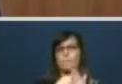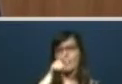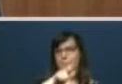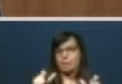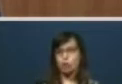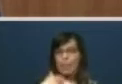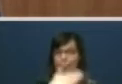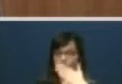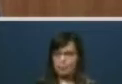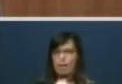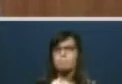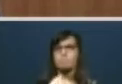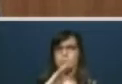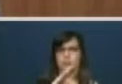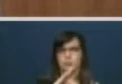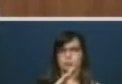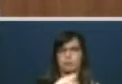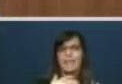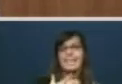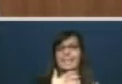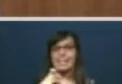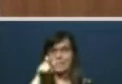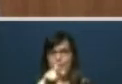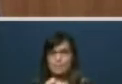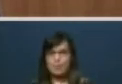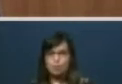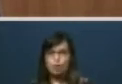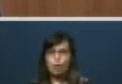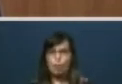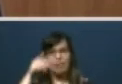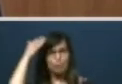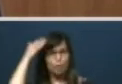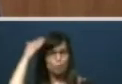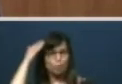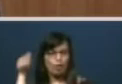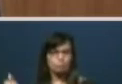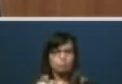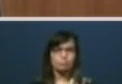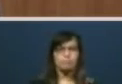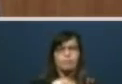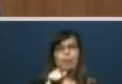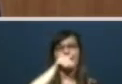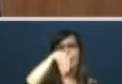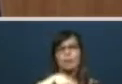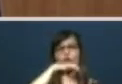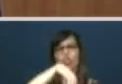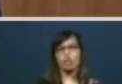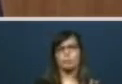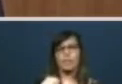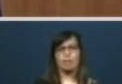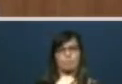discapacidad y otros más de 500 empleados en calidad de tutores trabajan en los centros especiales de empleo de castilla y